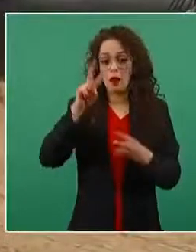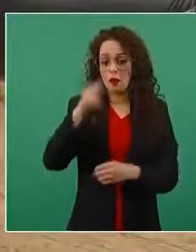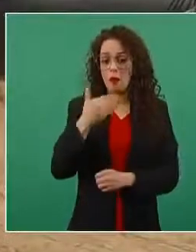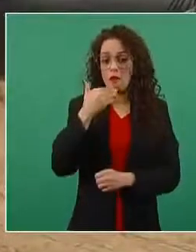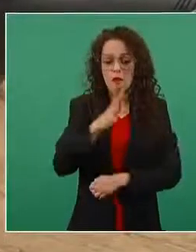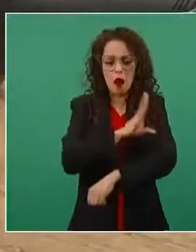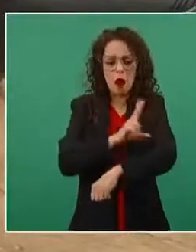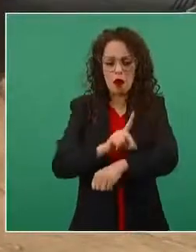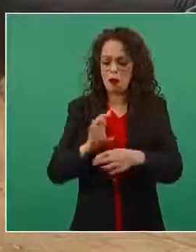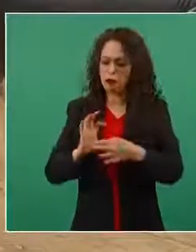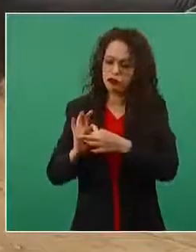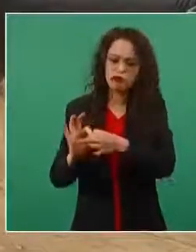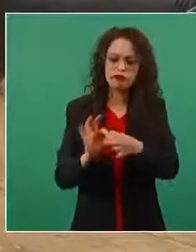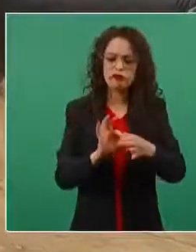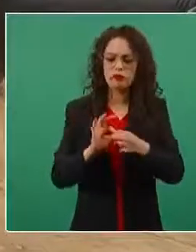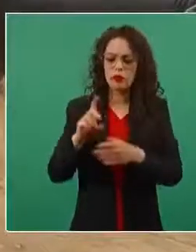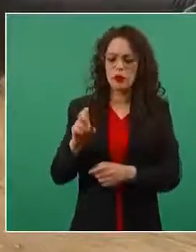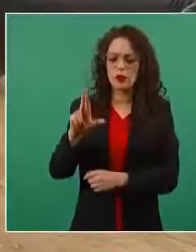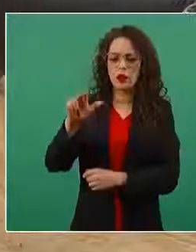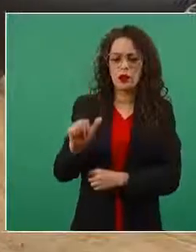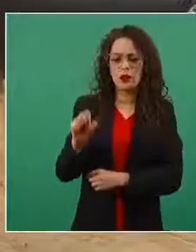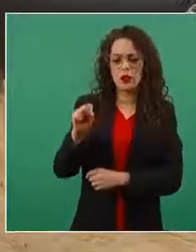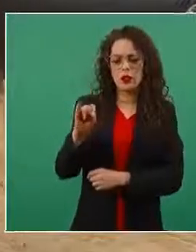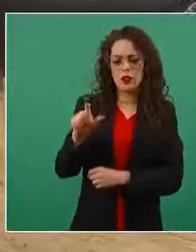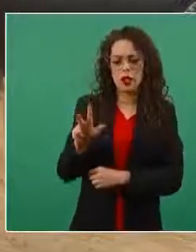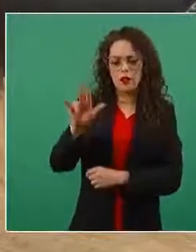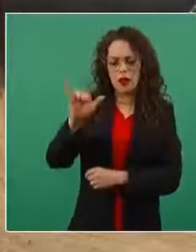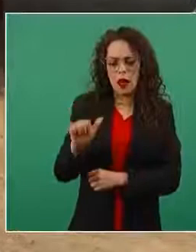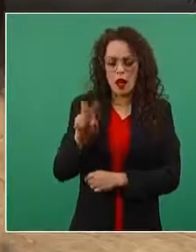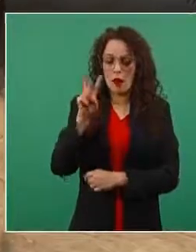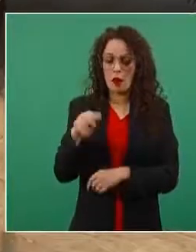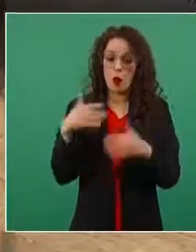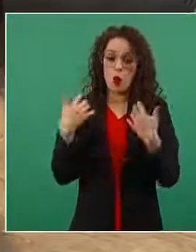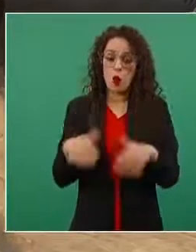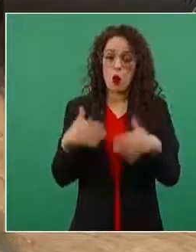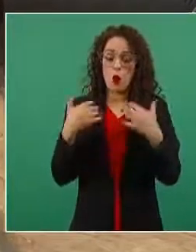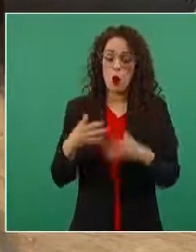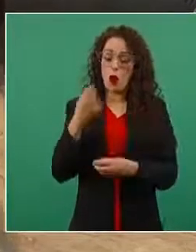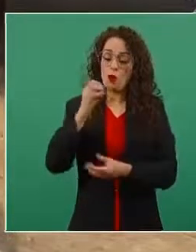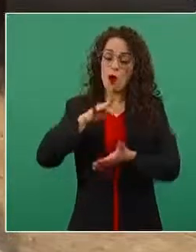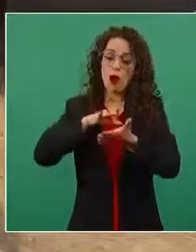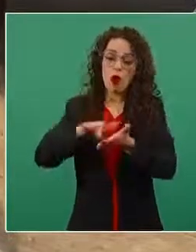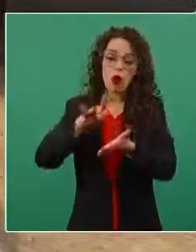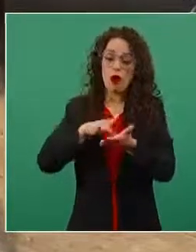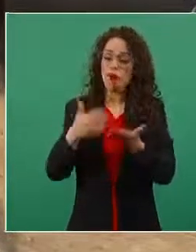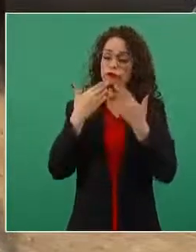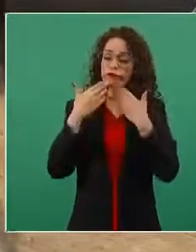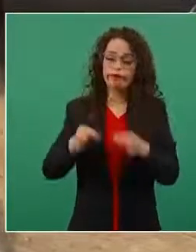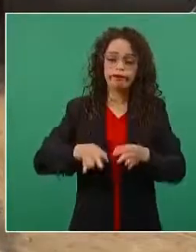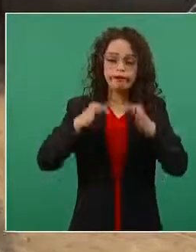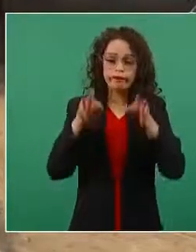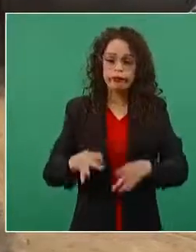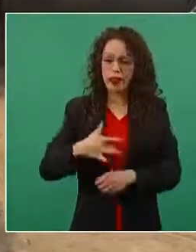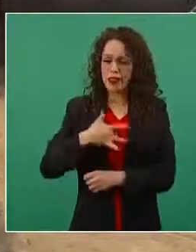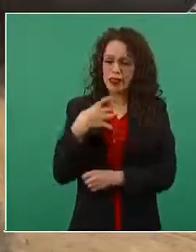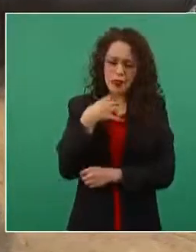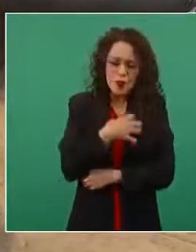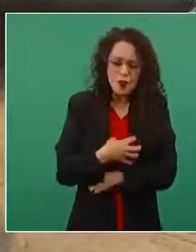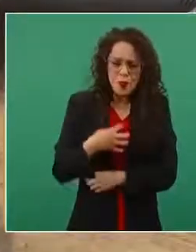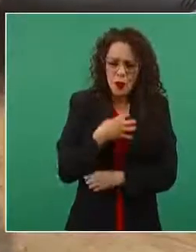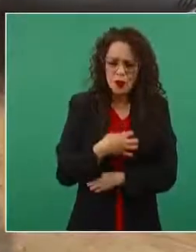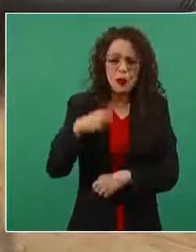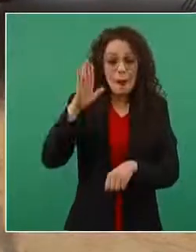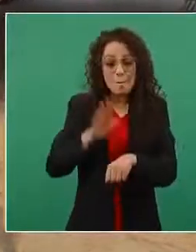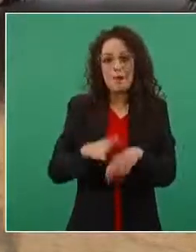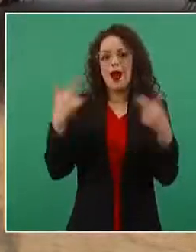la doctora Silvia Roldán ha sido enorme todo el apoyo, estamos muy contentos y los maestros más felices